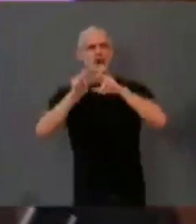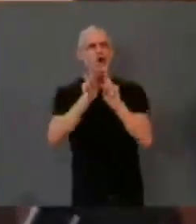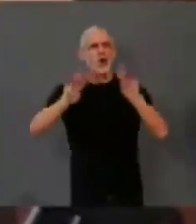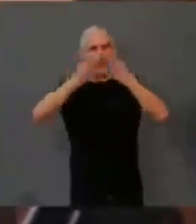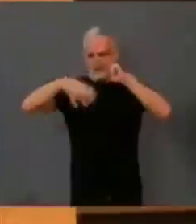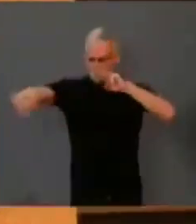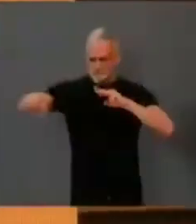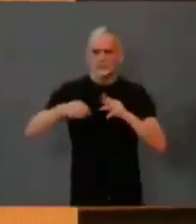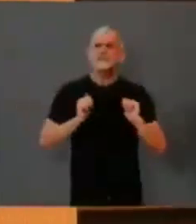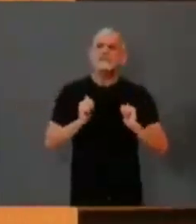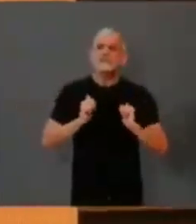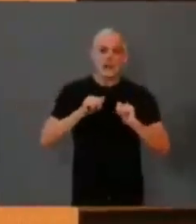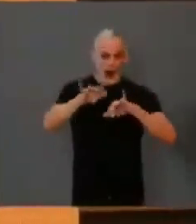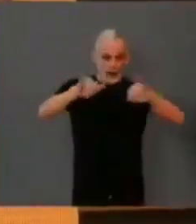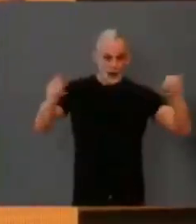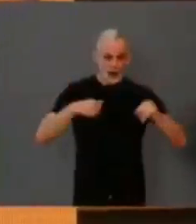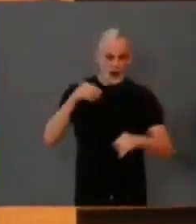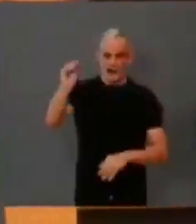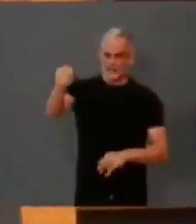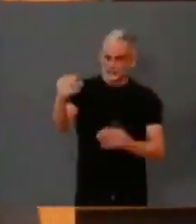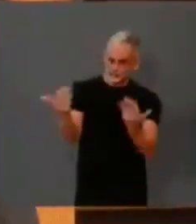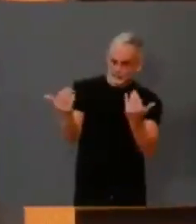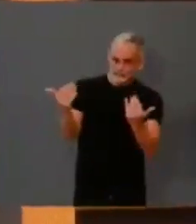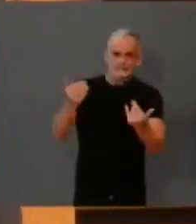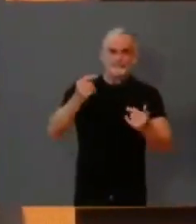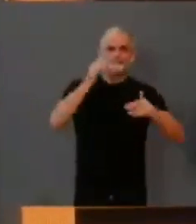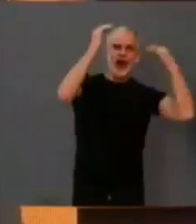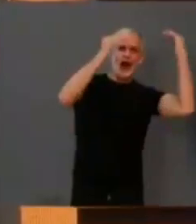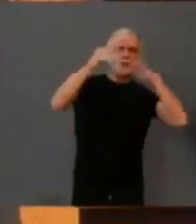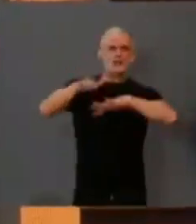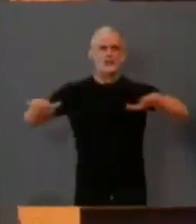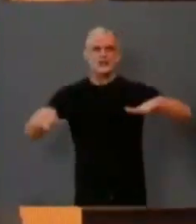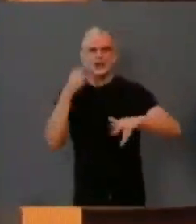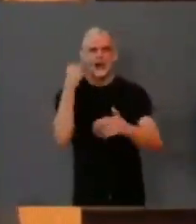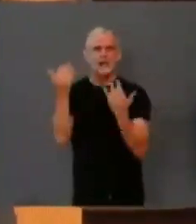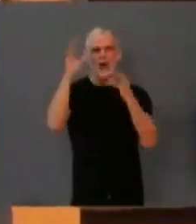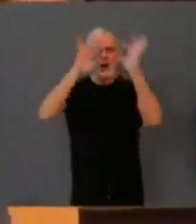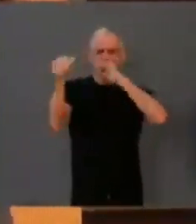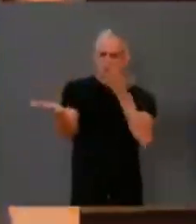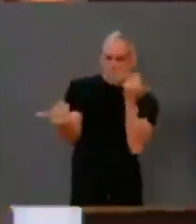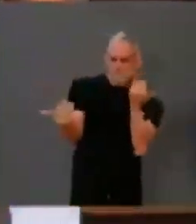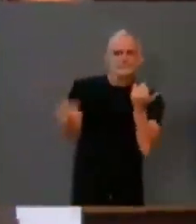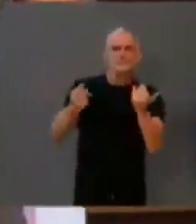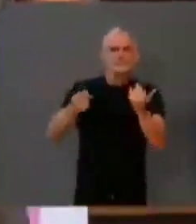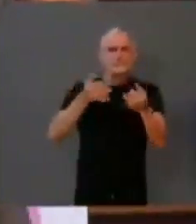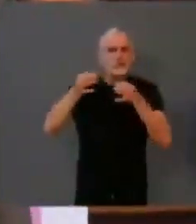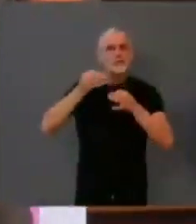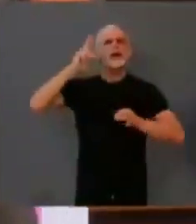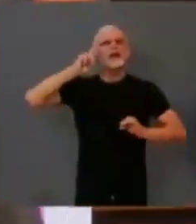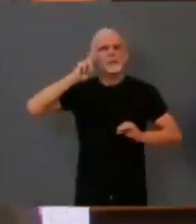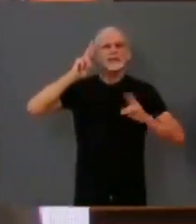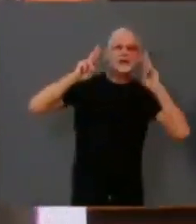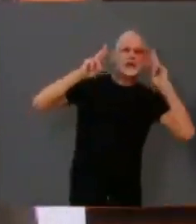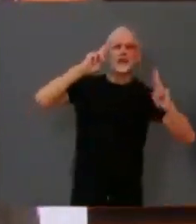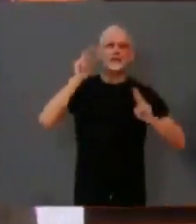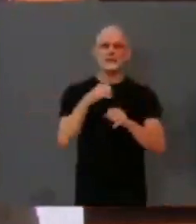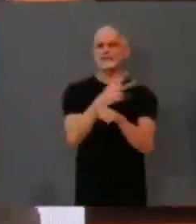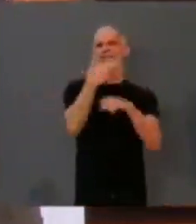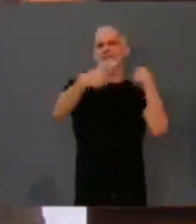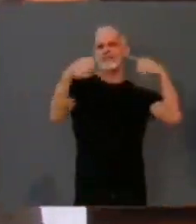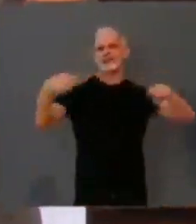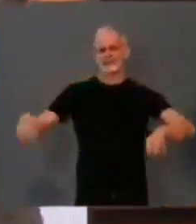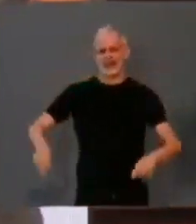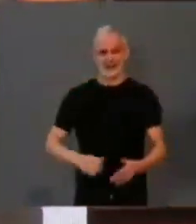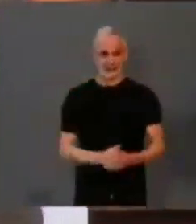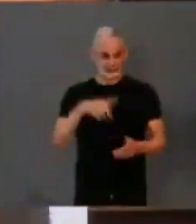propiciado de esta manera el diálogo intergeneracional construyendo y dialogando con respeto desde las diversidades Exactamente